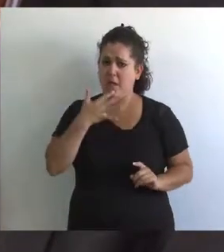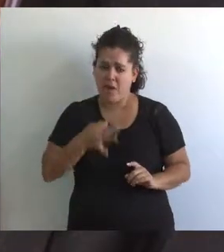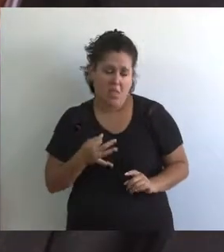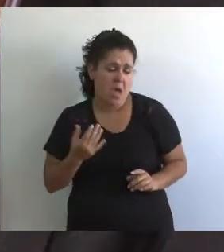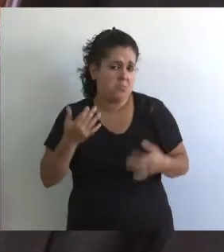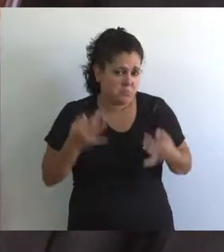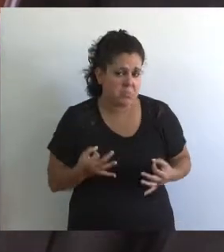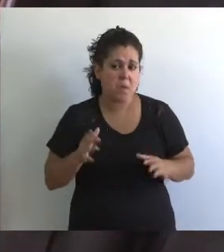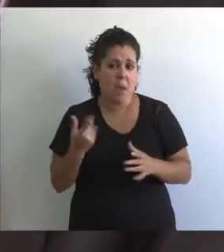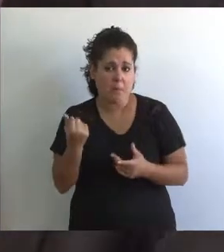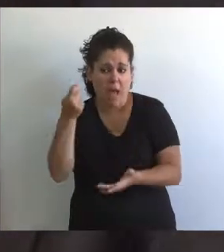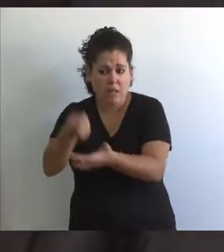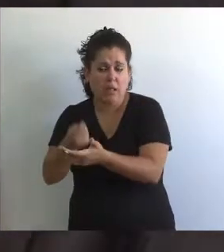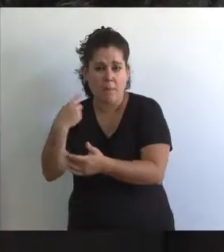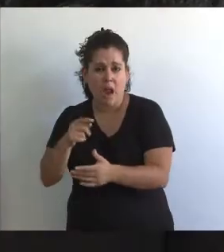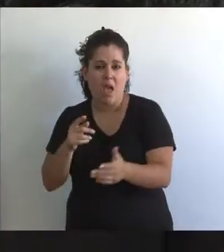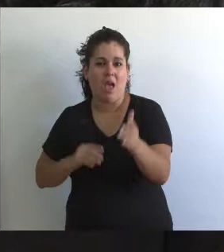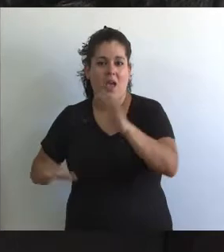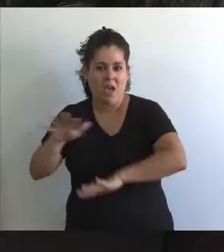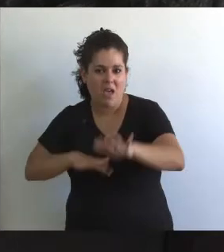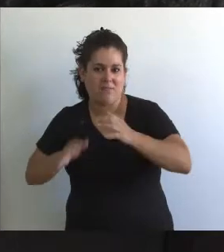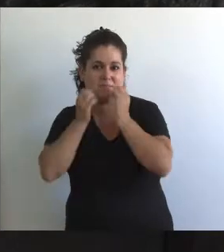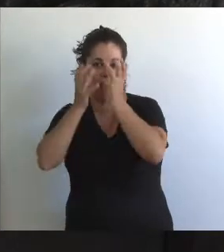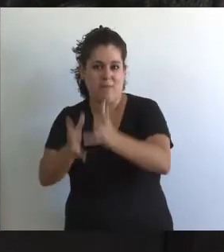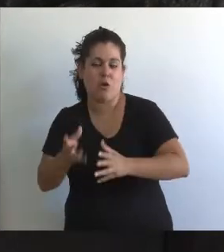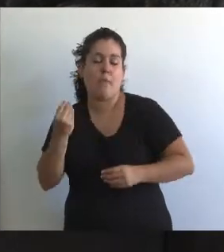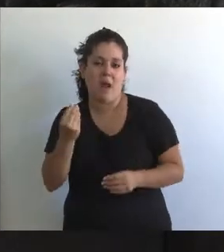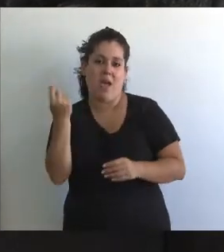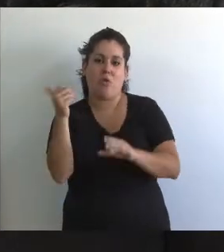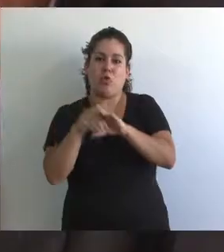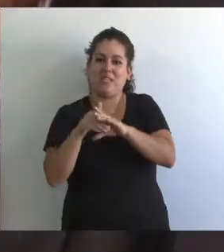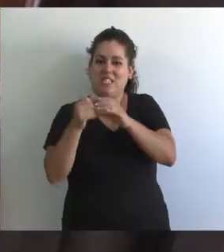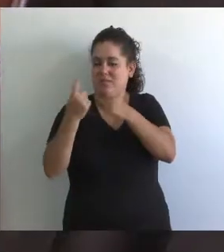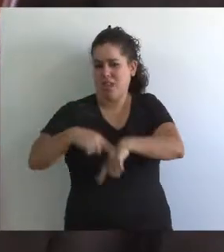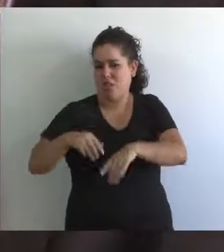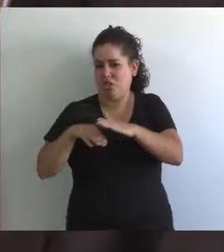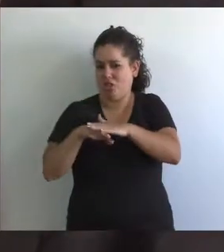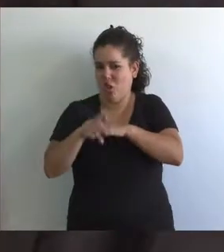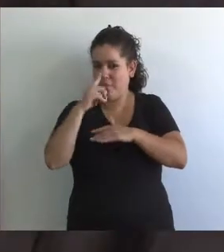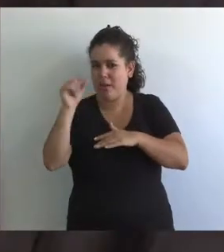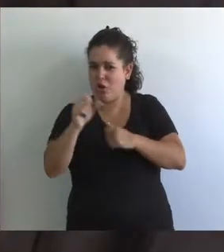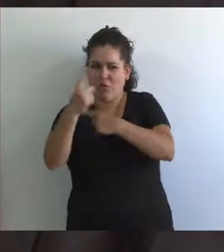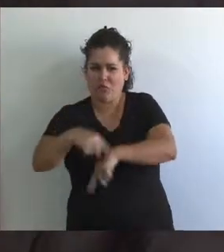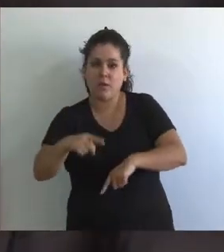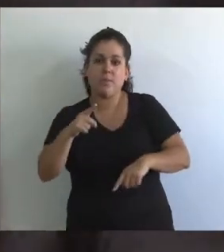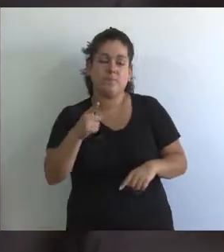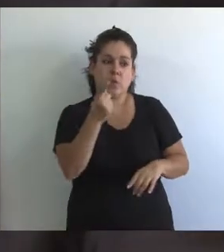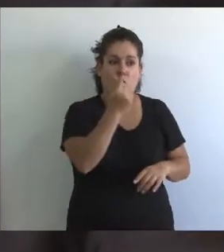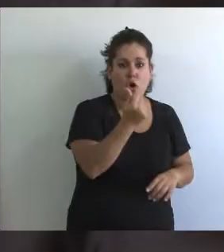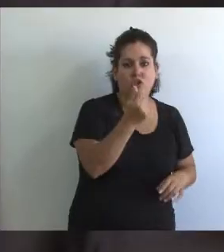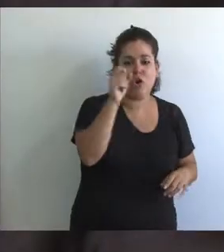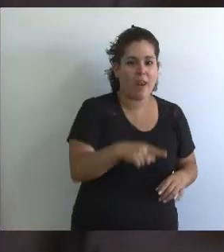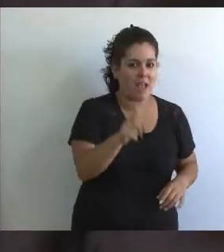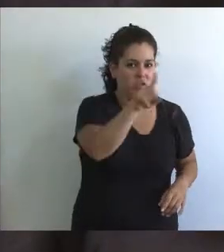la industria petrolera y vamos a tener los recursos para un autoabastecimiento a costos nacionales y no